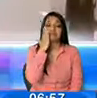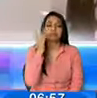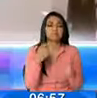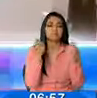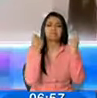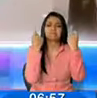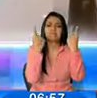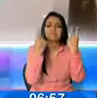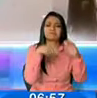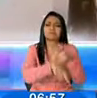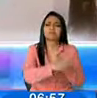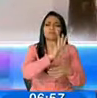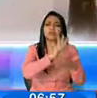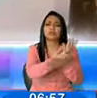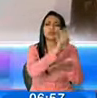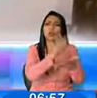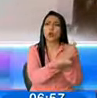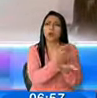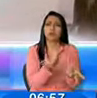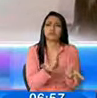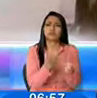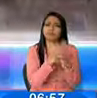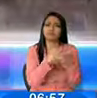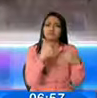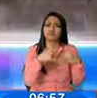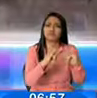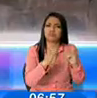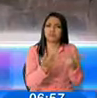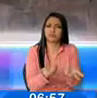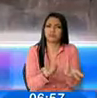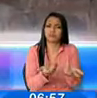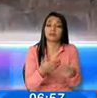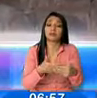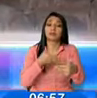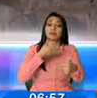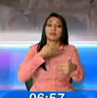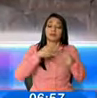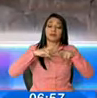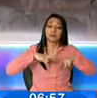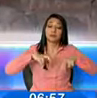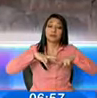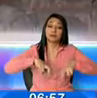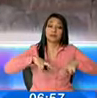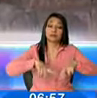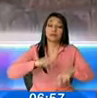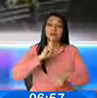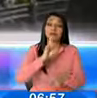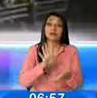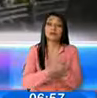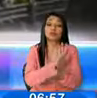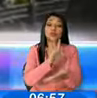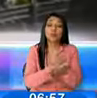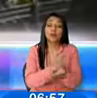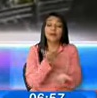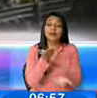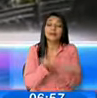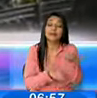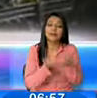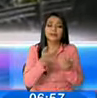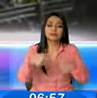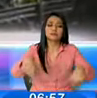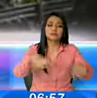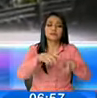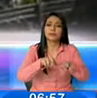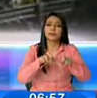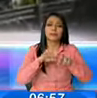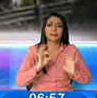la institución educativa sigue funcionando, cuando tras las investigaciones, la escuela, al parecer, no tenía